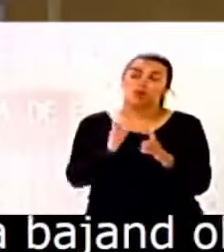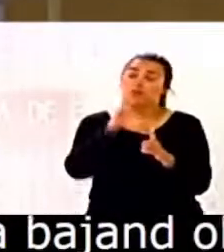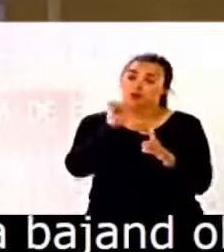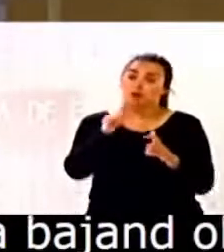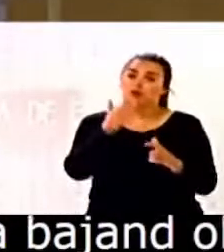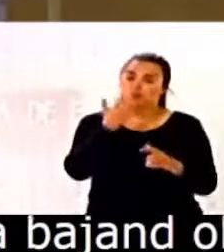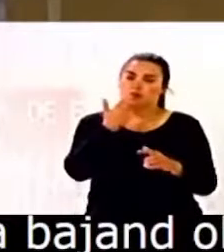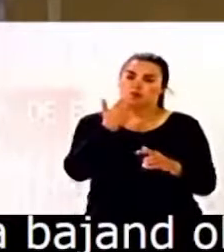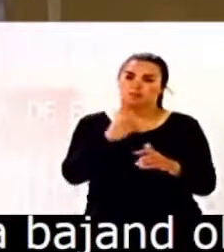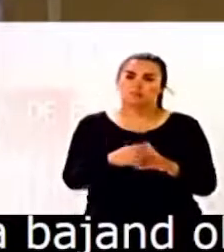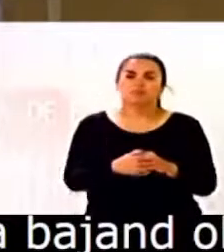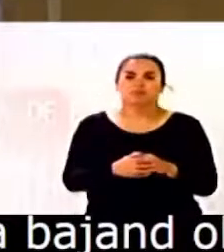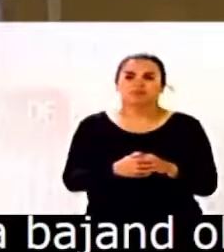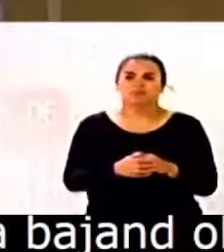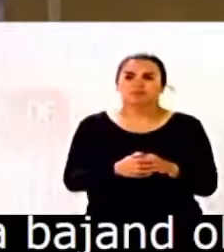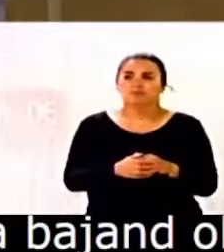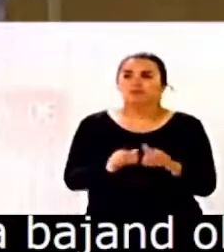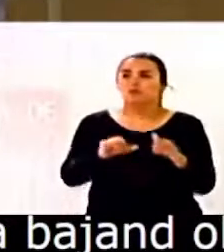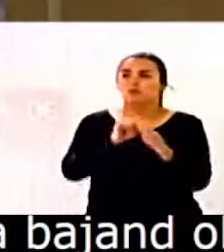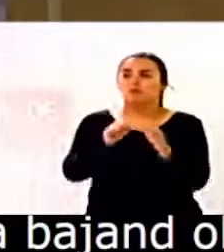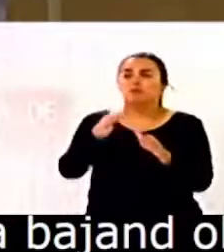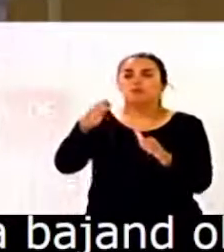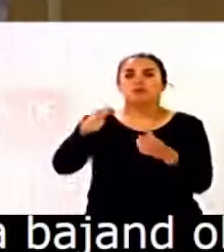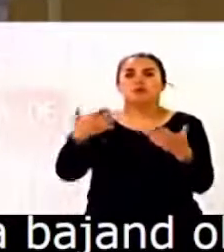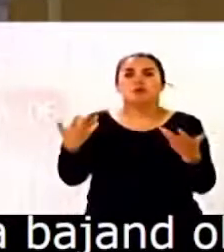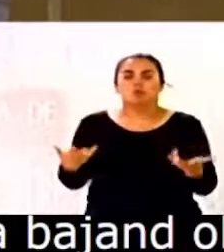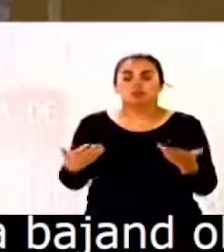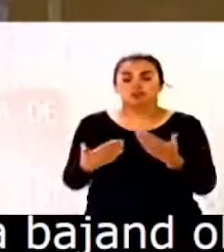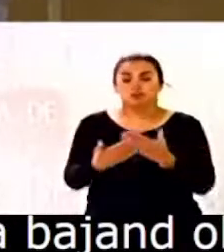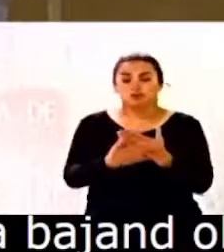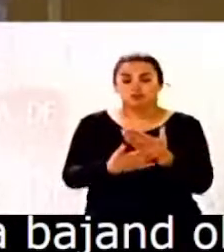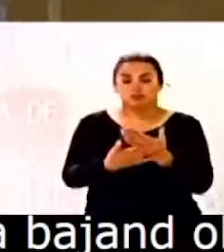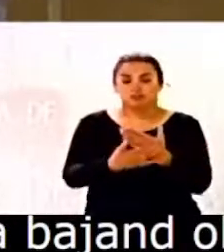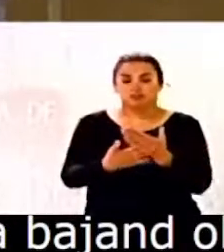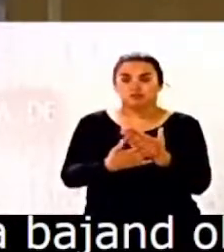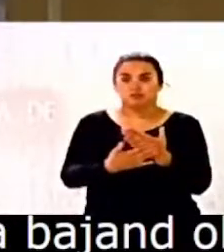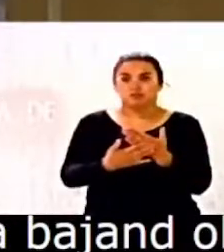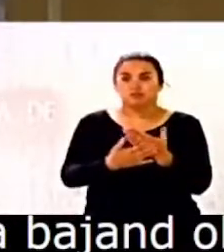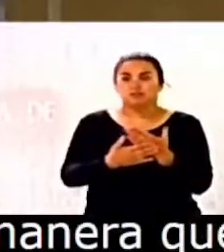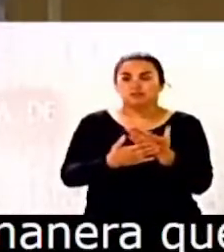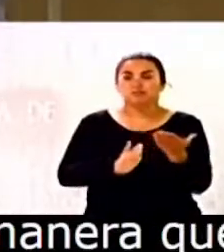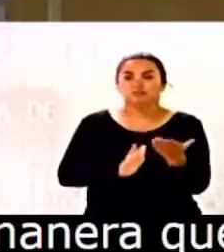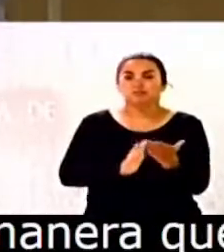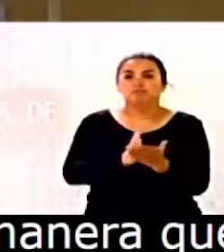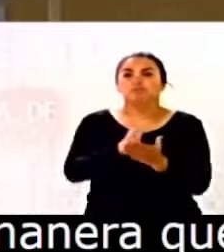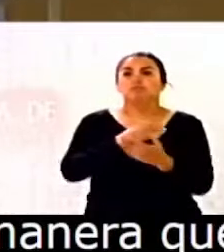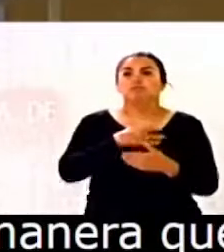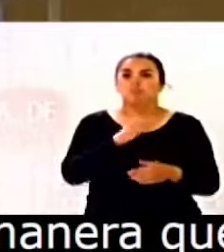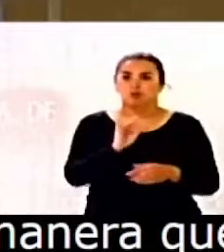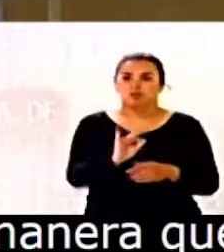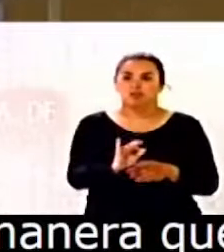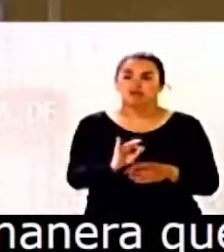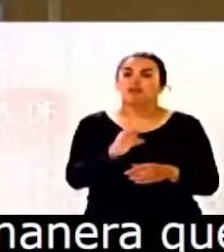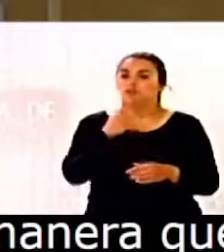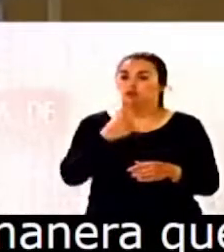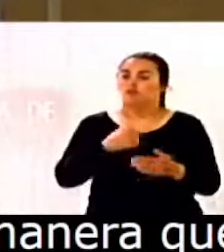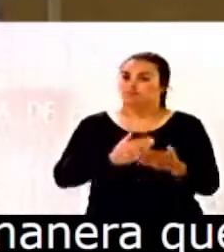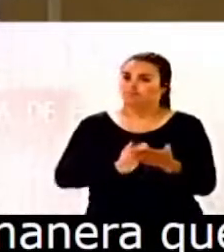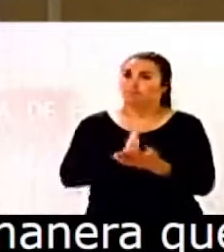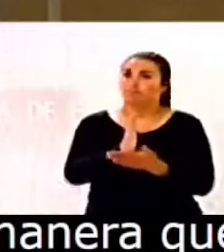conocido. Y la única manera es que el Gobierno pueda intervenir, y digo intervenir con